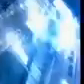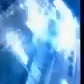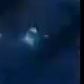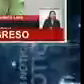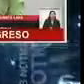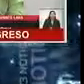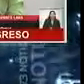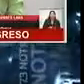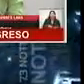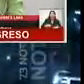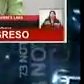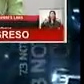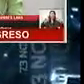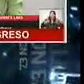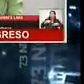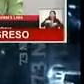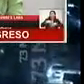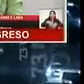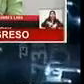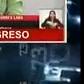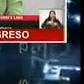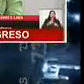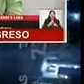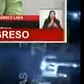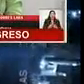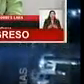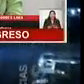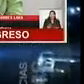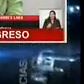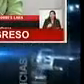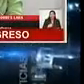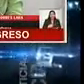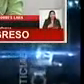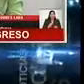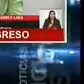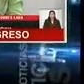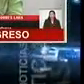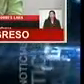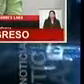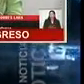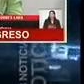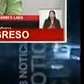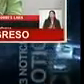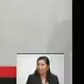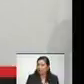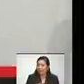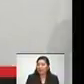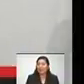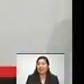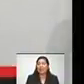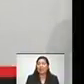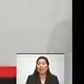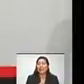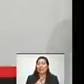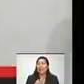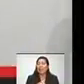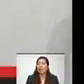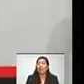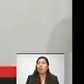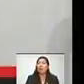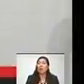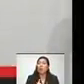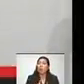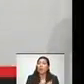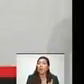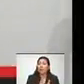en vivo al Parlamento Nacional, declara Luciana León, la presidenta de la Comisión de Defensa del Congreso, luego de la presentación del ministro